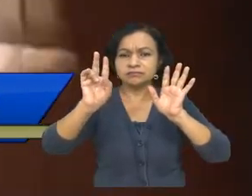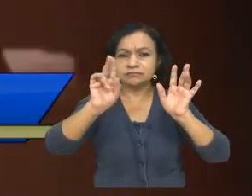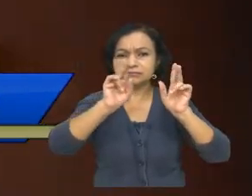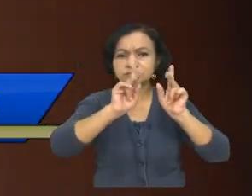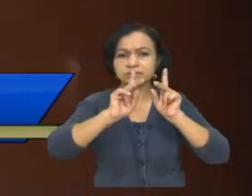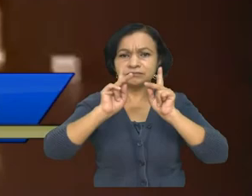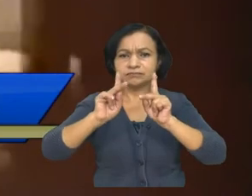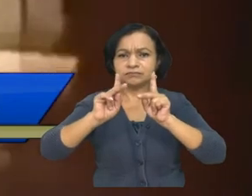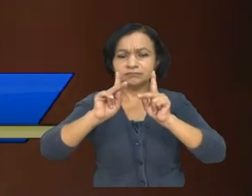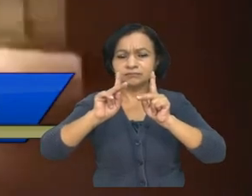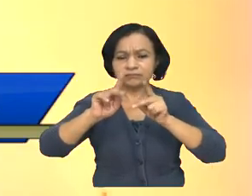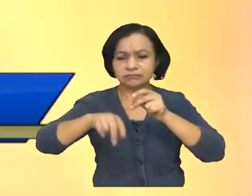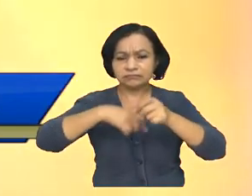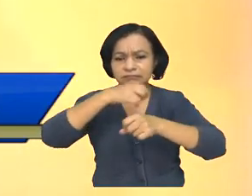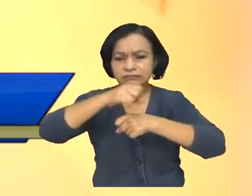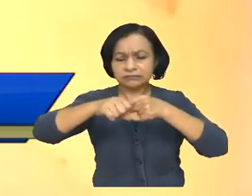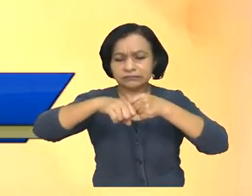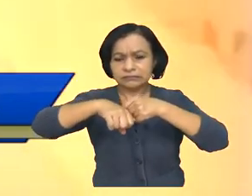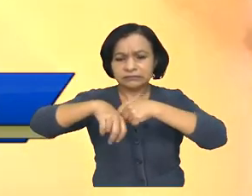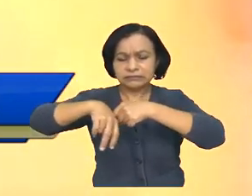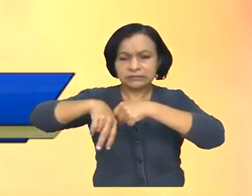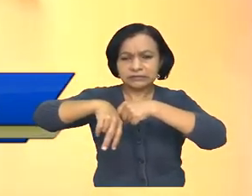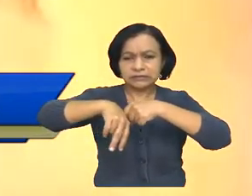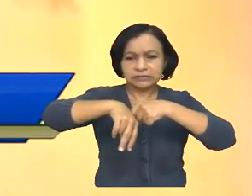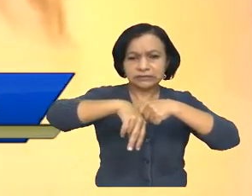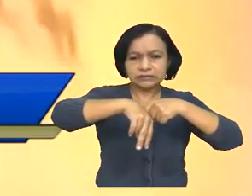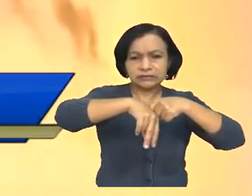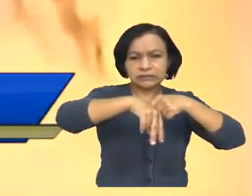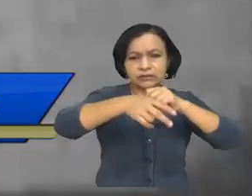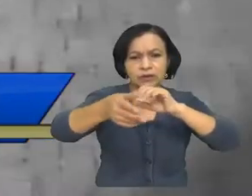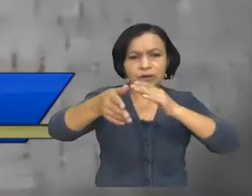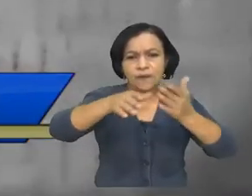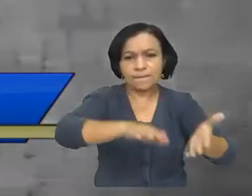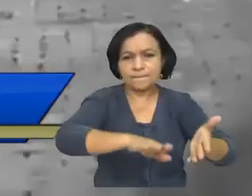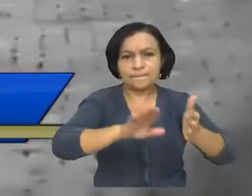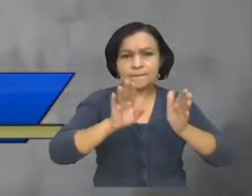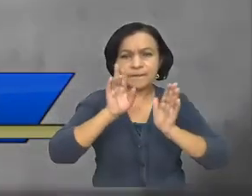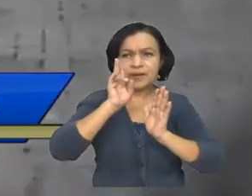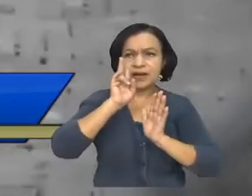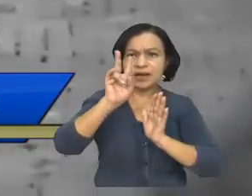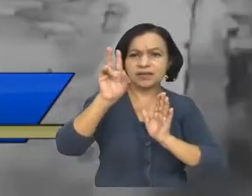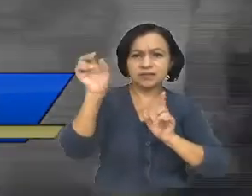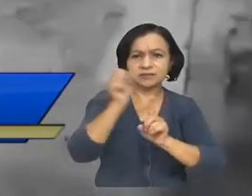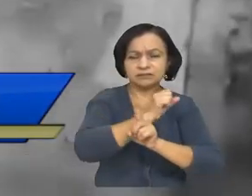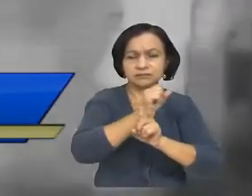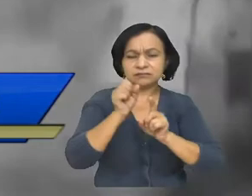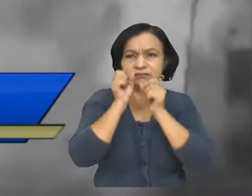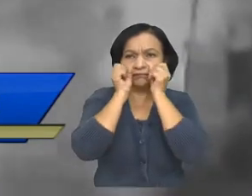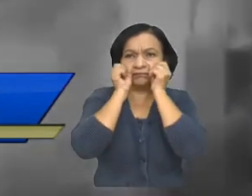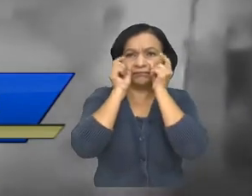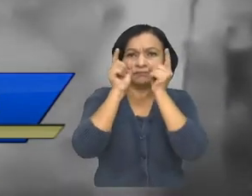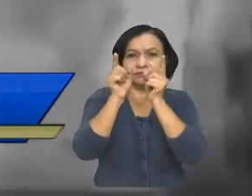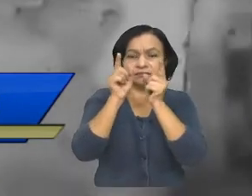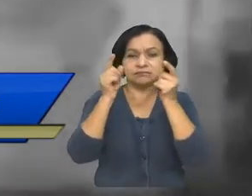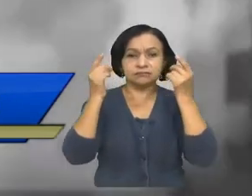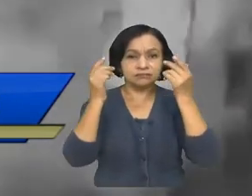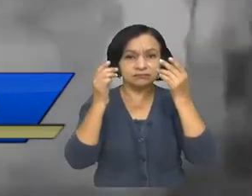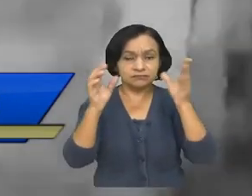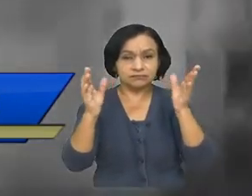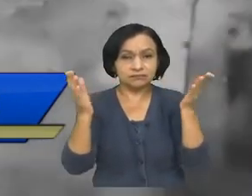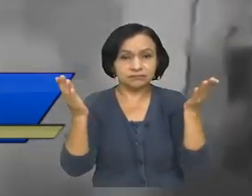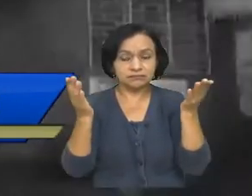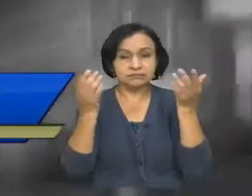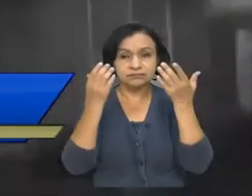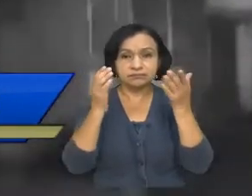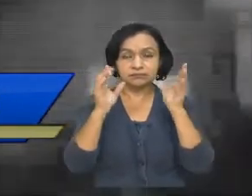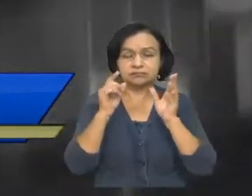venía amarrada, o venía, o lo bajaban muerto, o torturado. O sea, toda esa